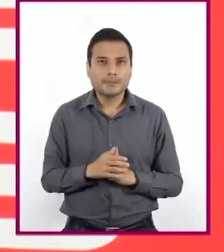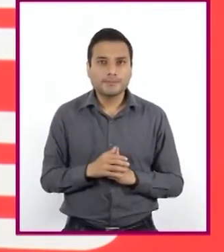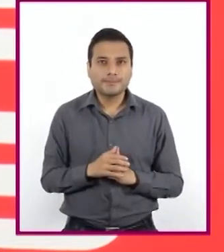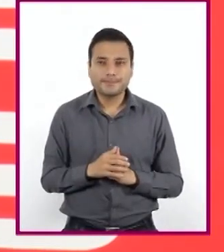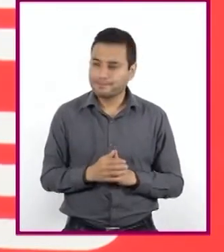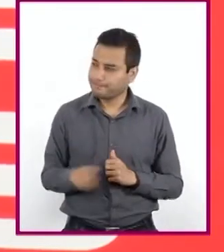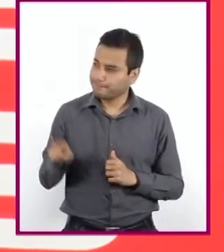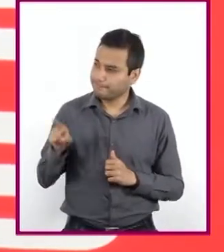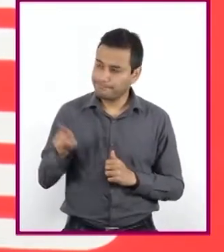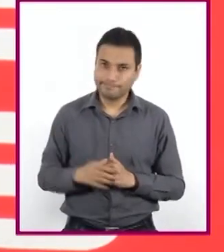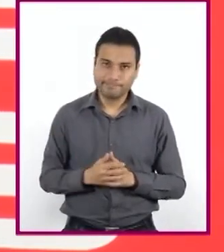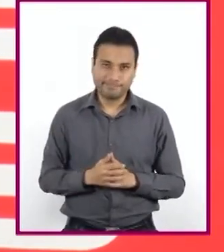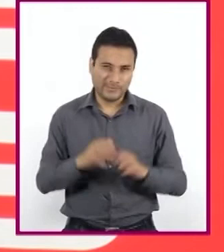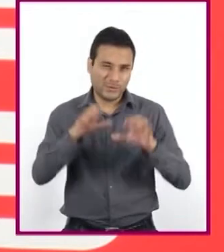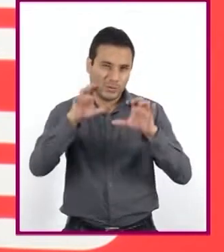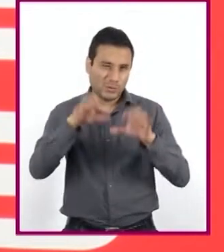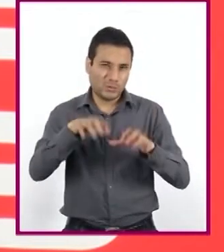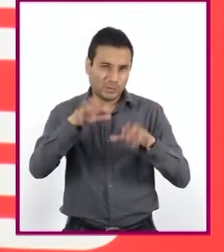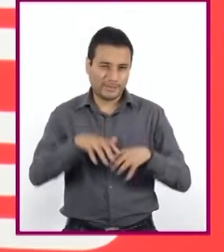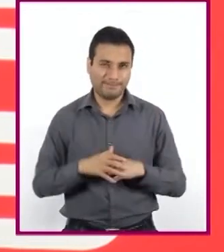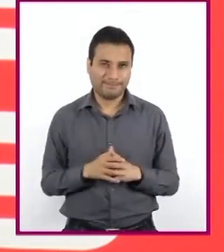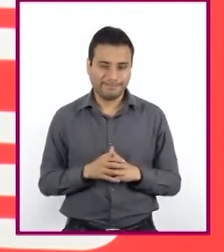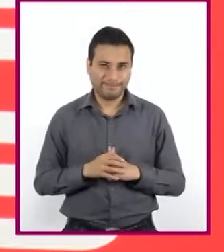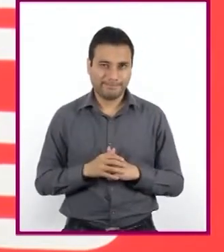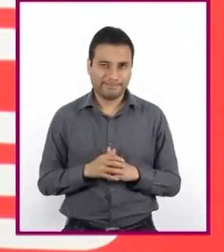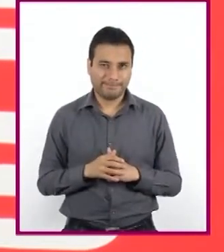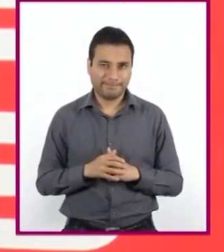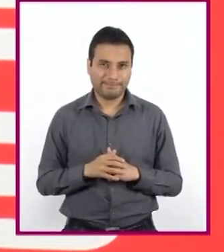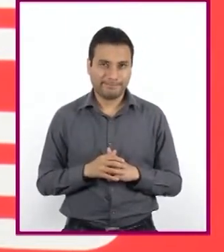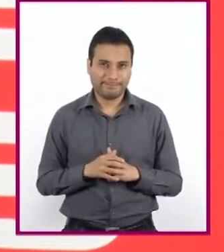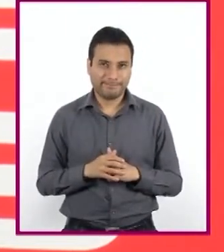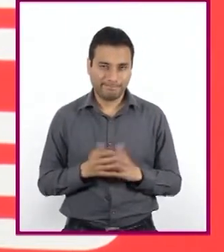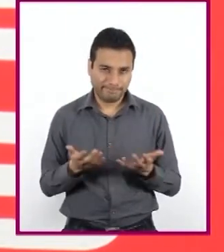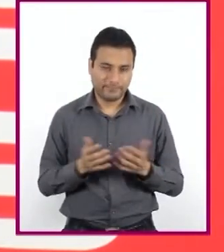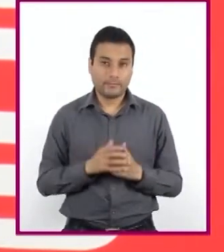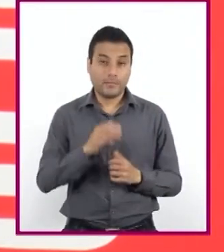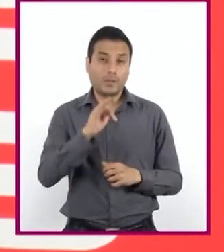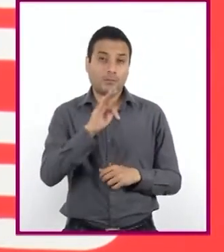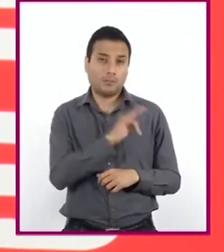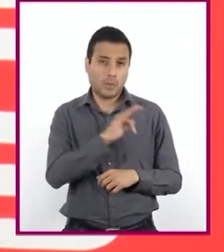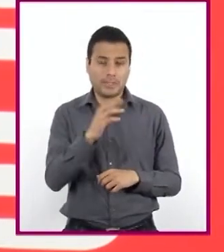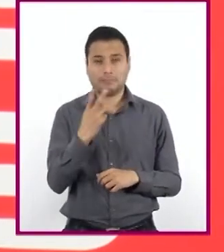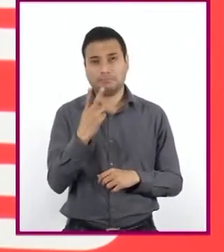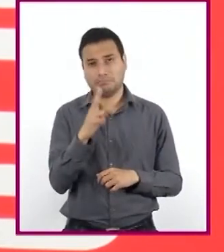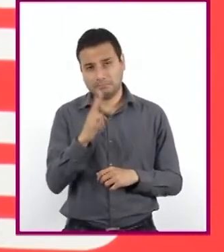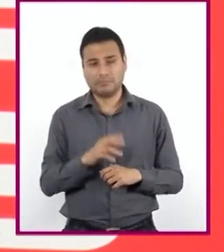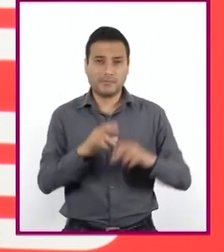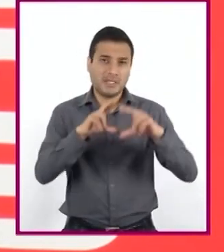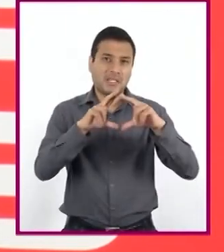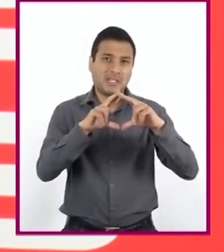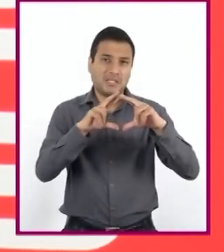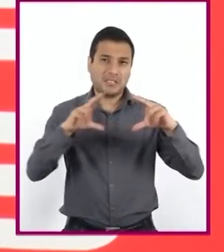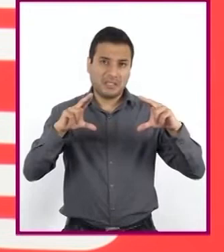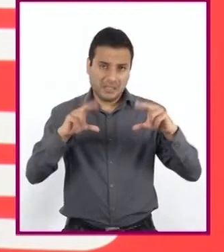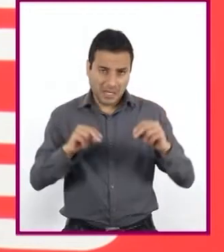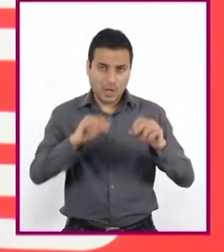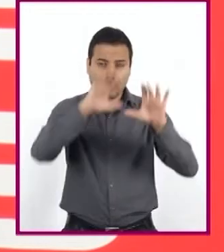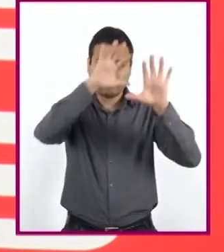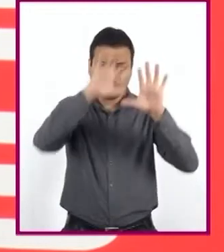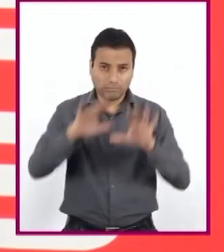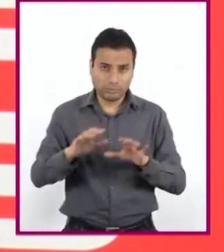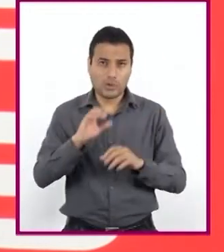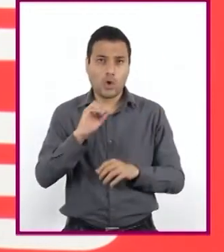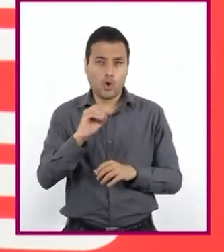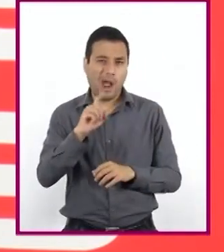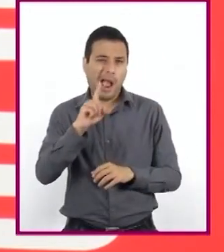llamado precipitación y esa precipitación puede ser sólida, formando la nieve, o líquida, que es la